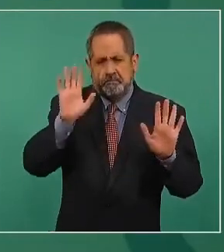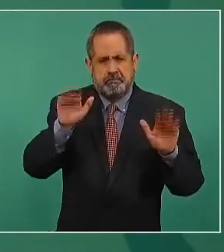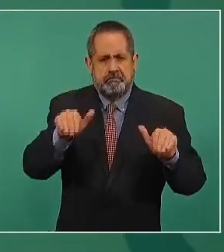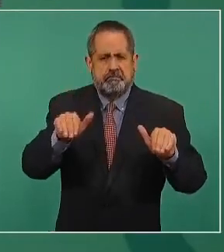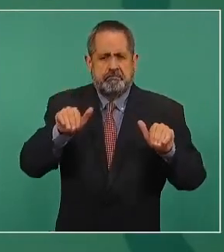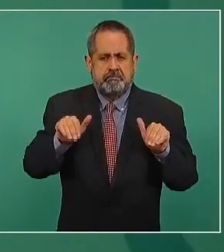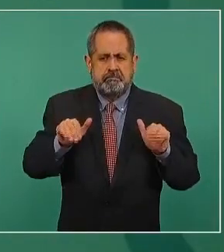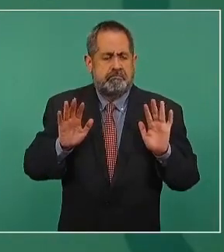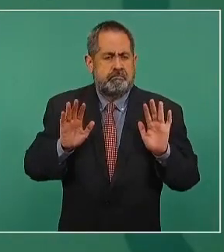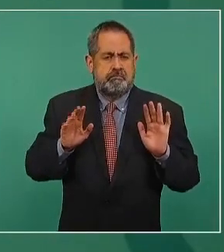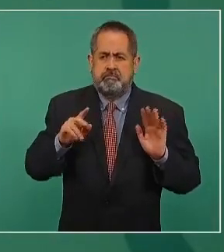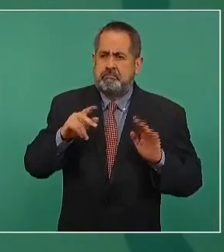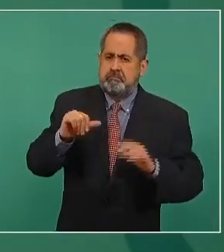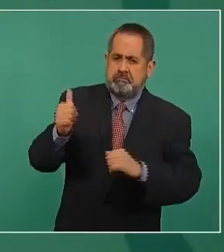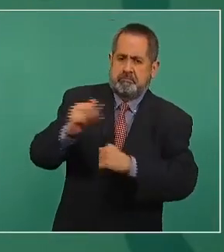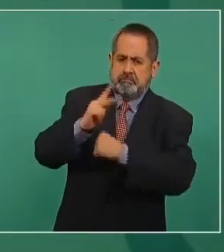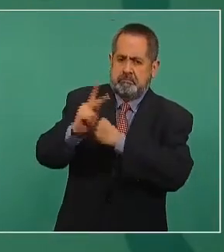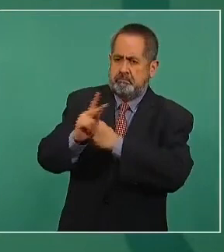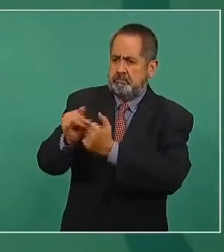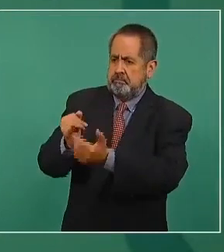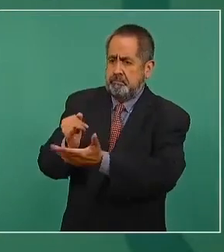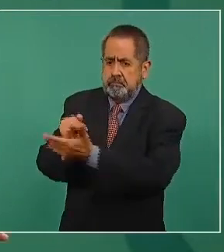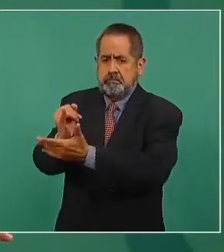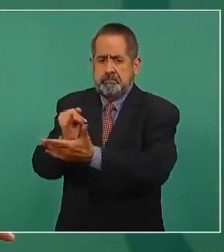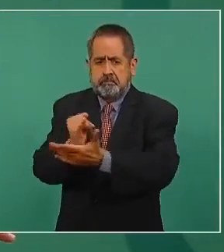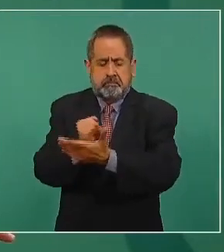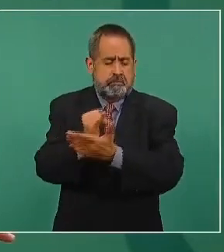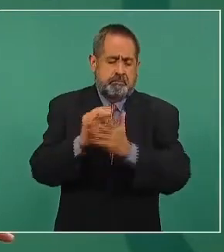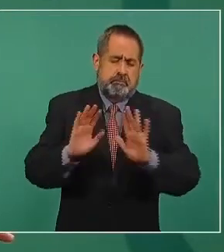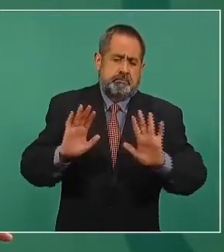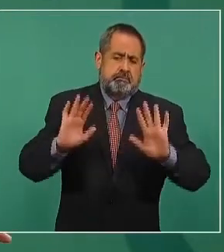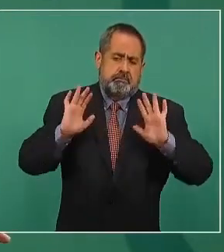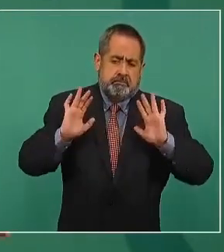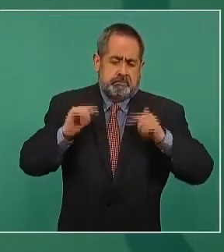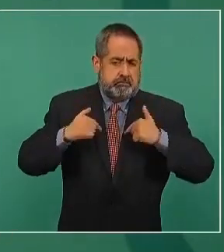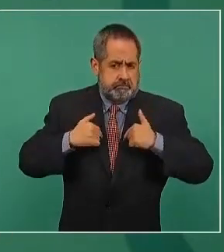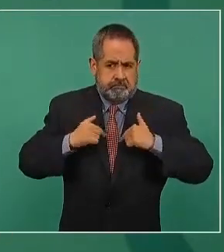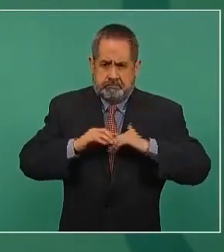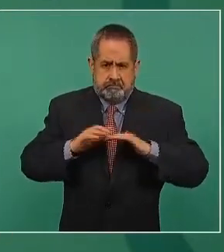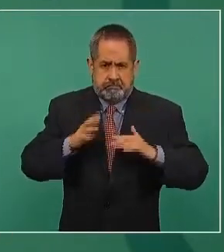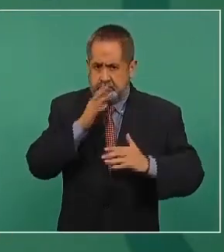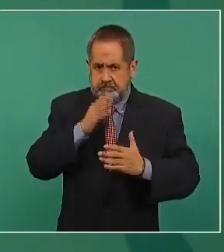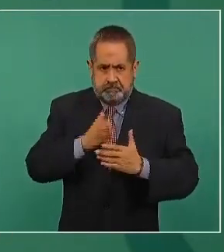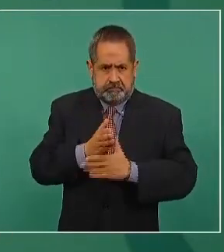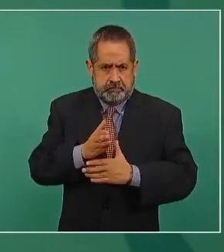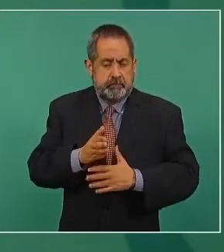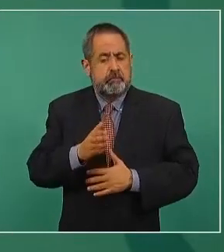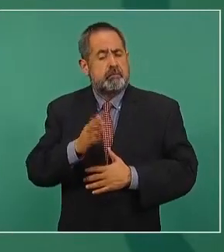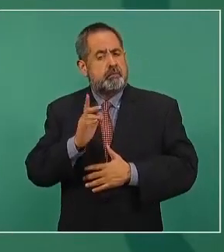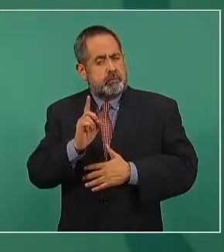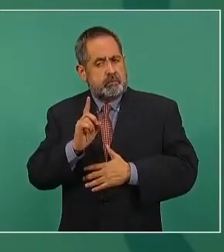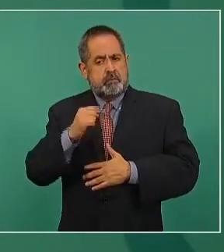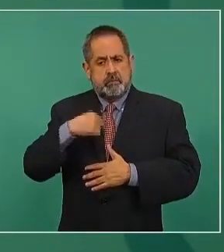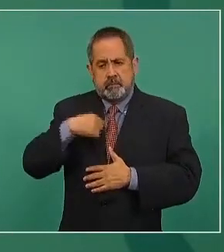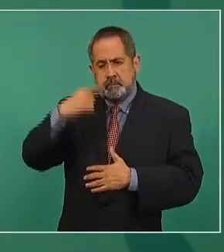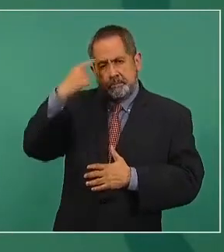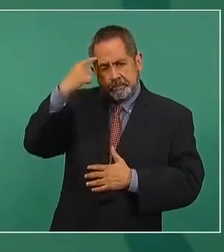Son decisiones de otro país. Yo sí pienso que